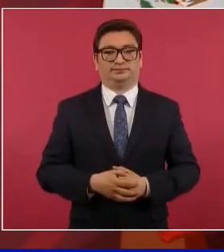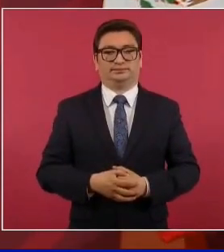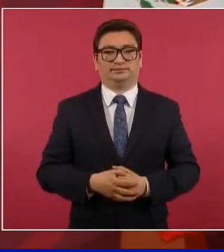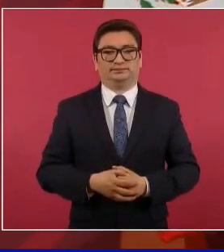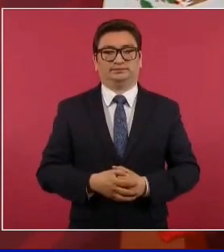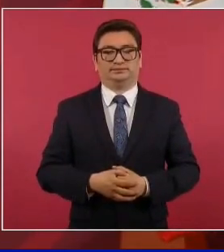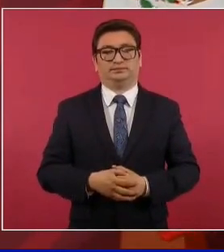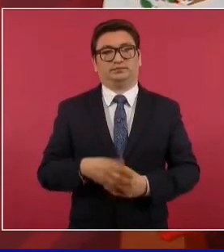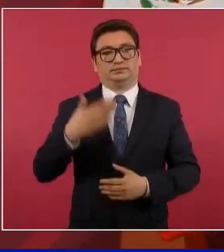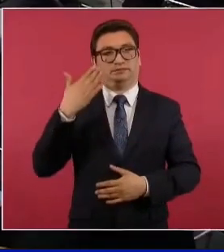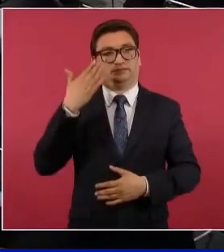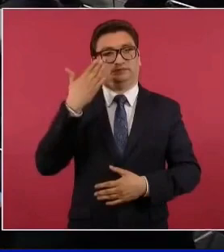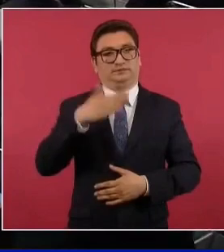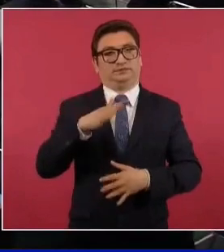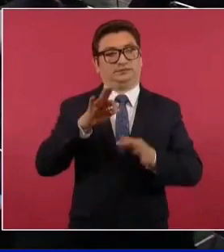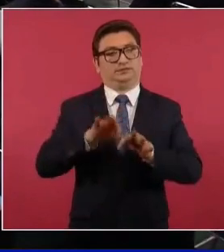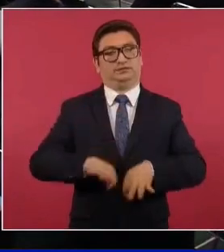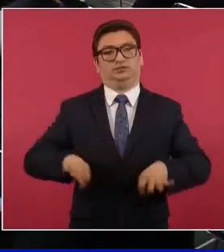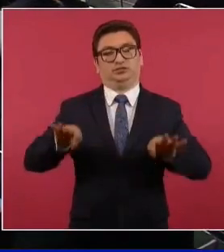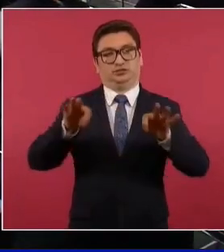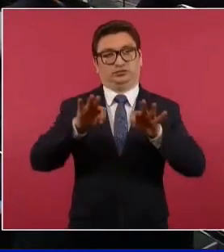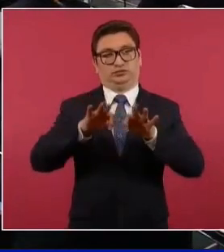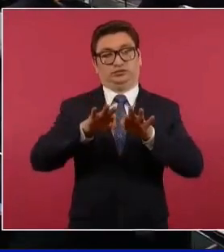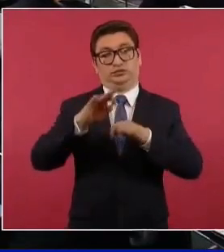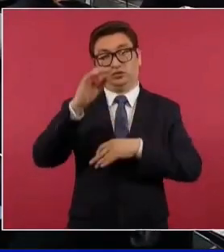pues es muy importante la opinión